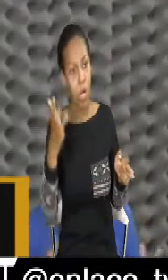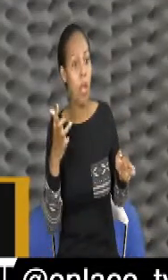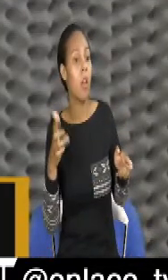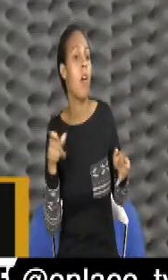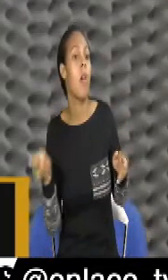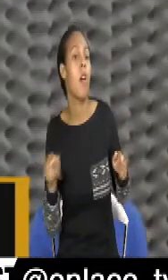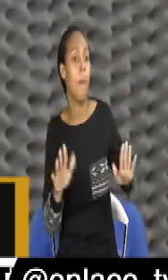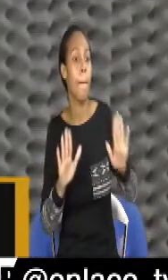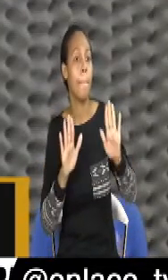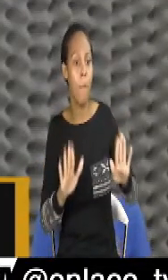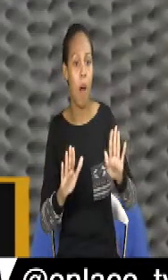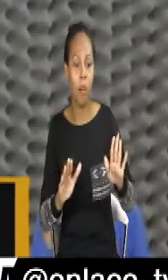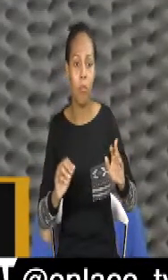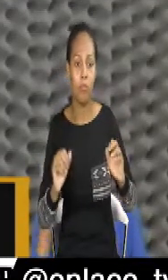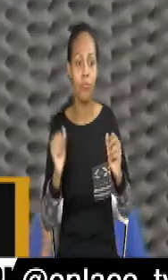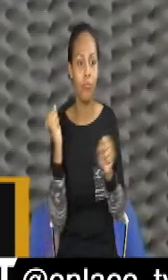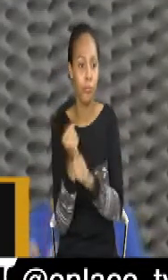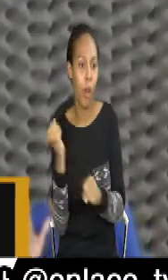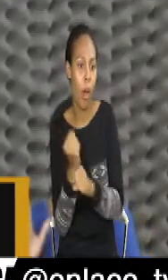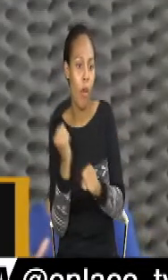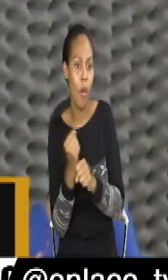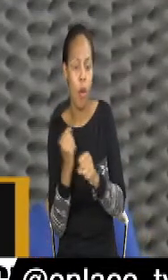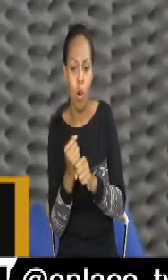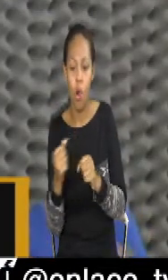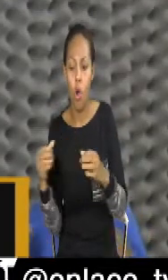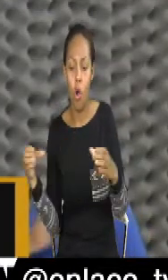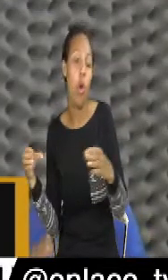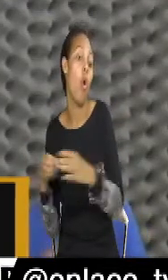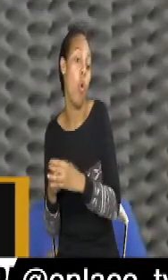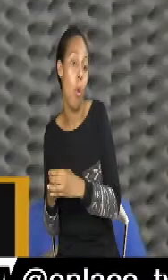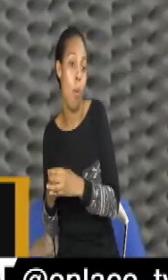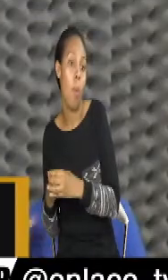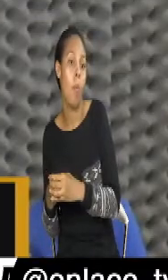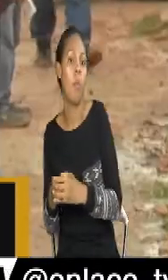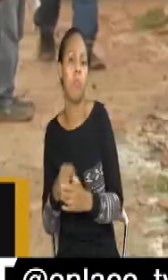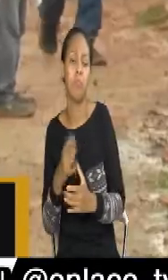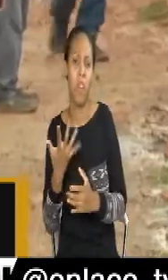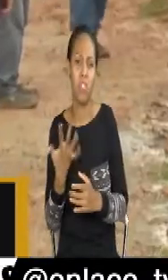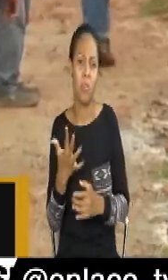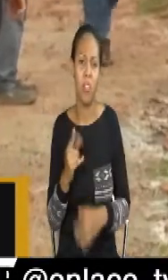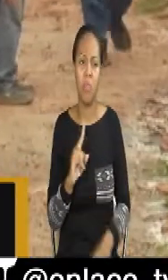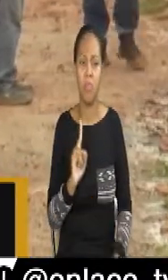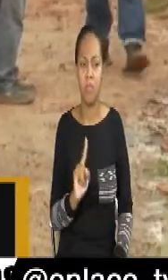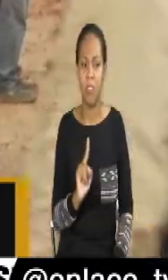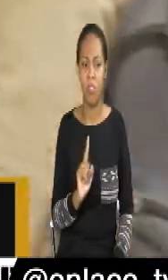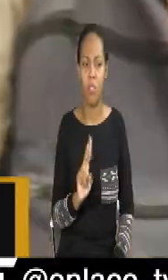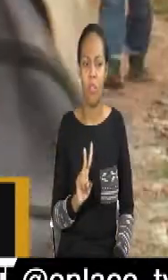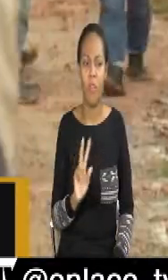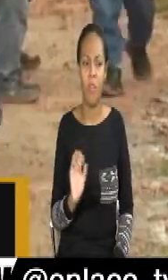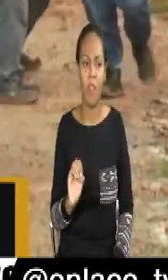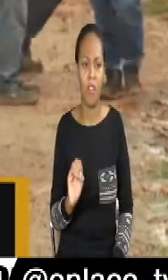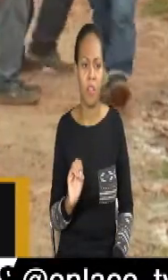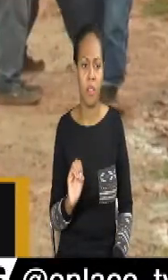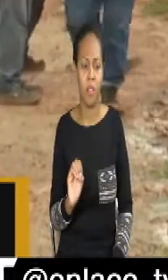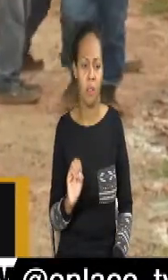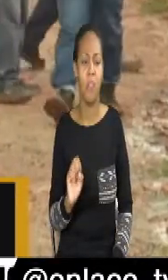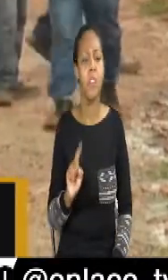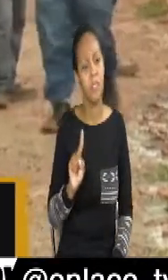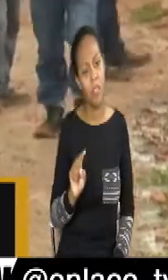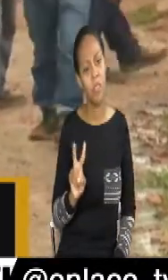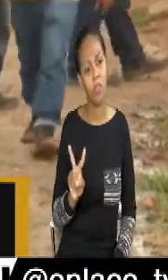las obras de un pequeño sector de los trabajadores, aproximadamente 120 trabajadores de 350 que tenemos o teníamos,